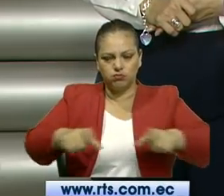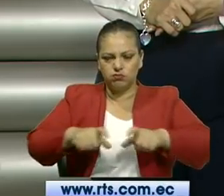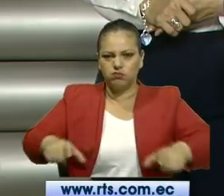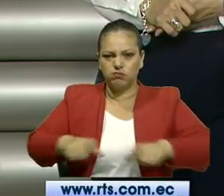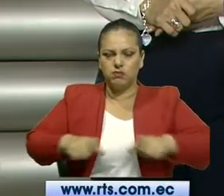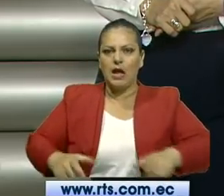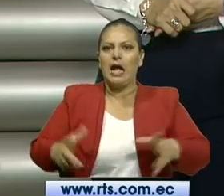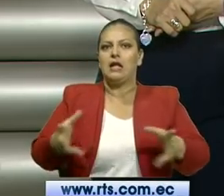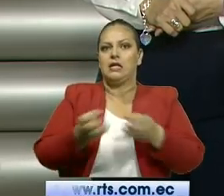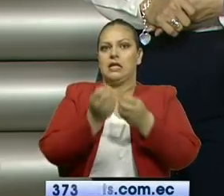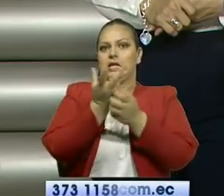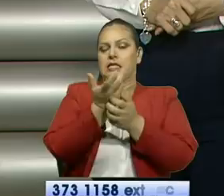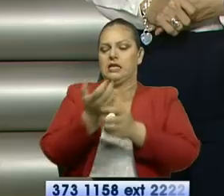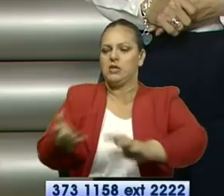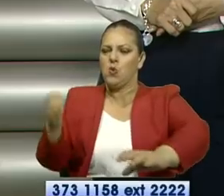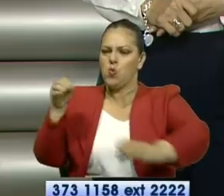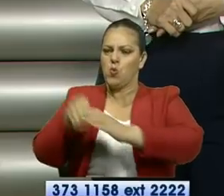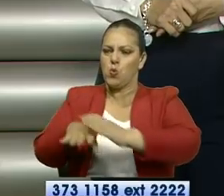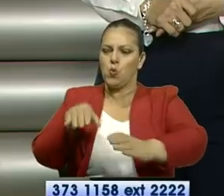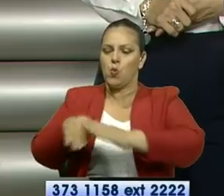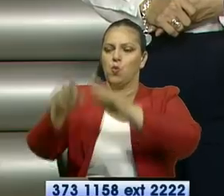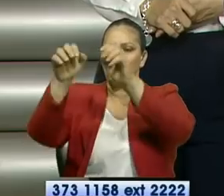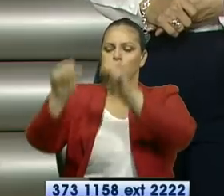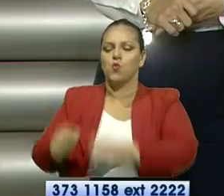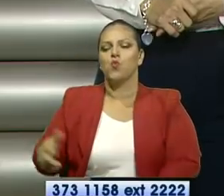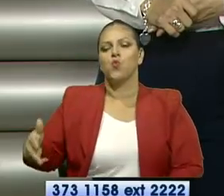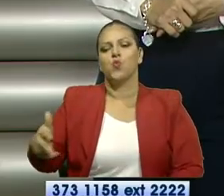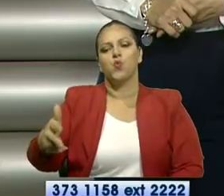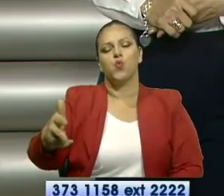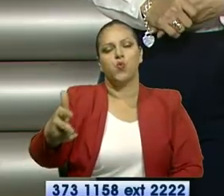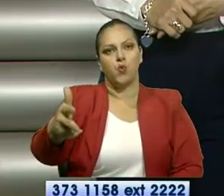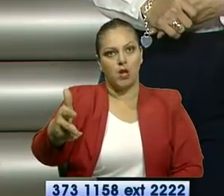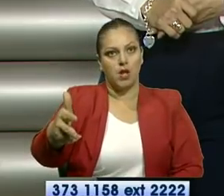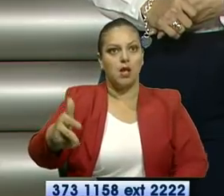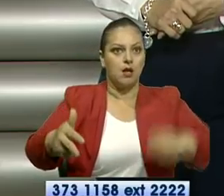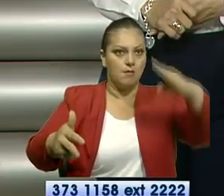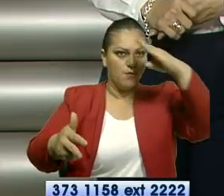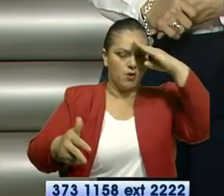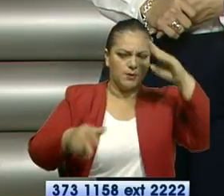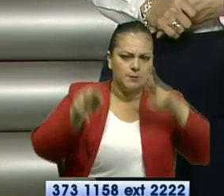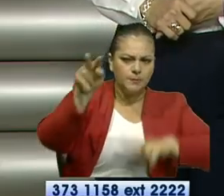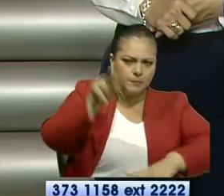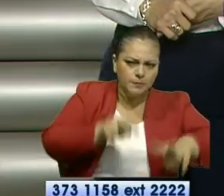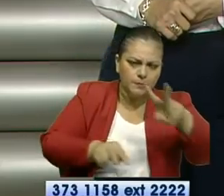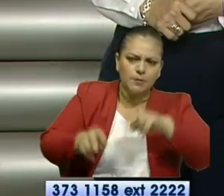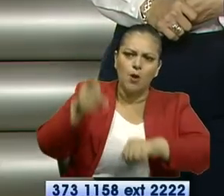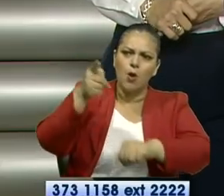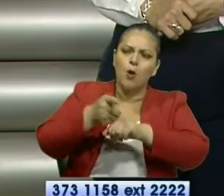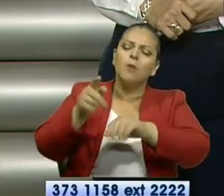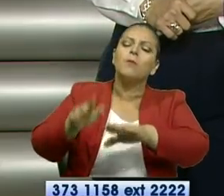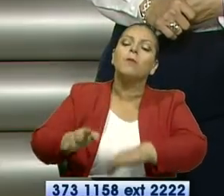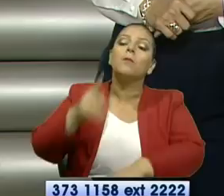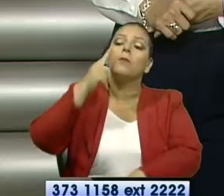Nacional, ejecutado en la provincia de Santo Domingo de Los Áchilas. Una persona ha sido ya detenida.